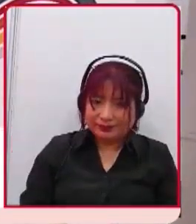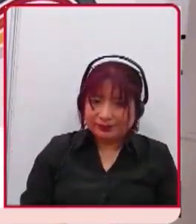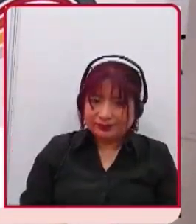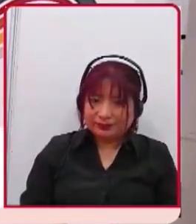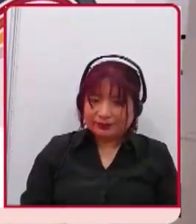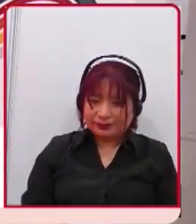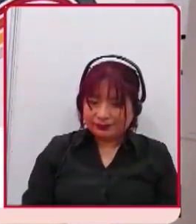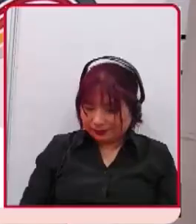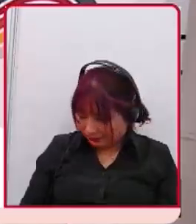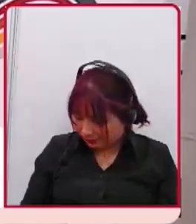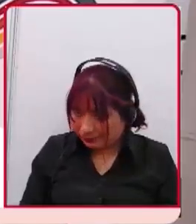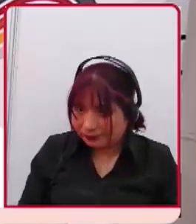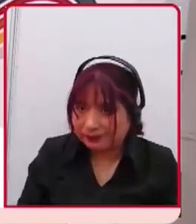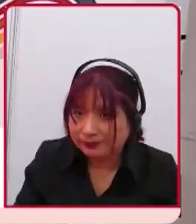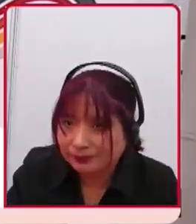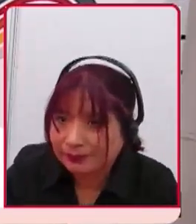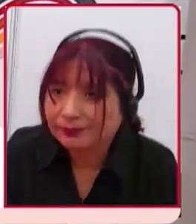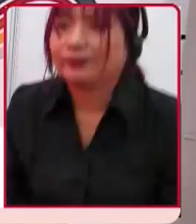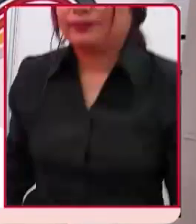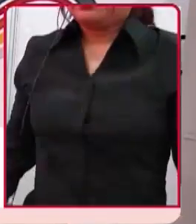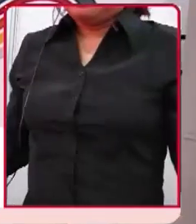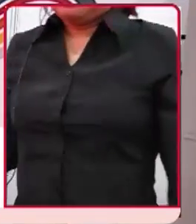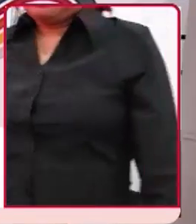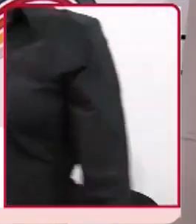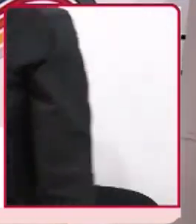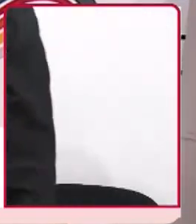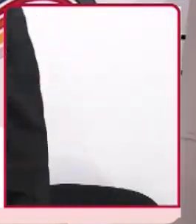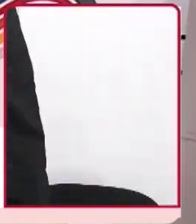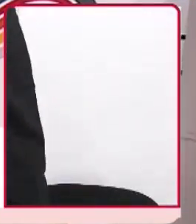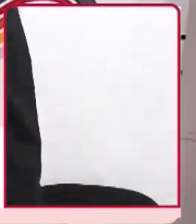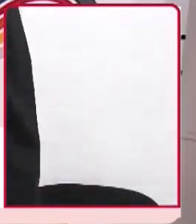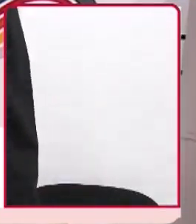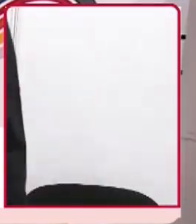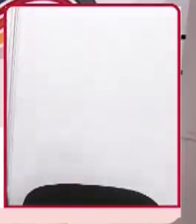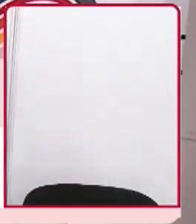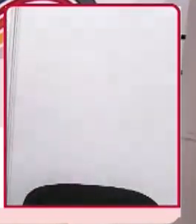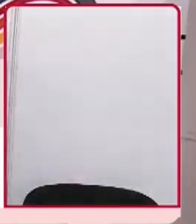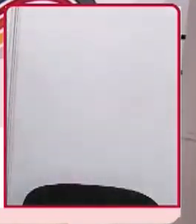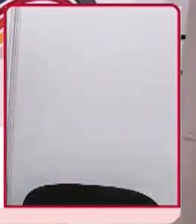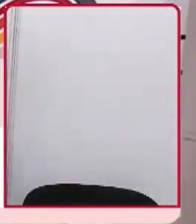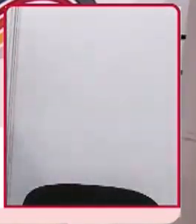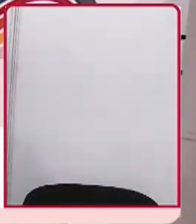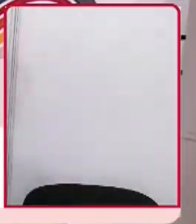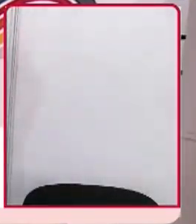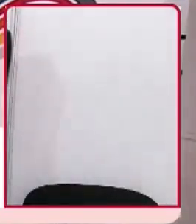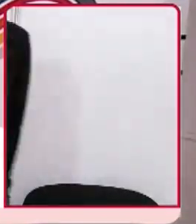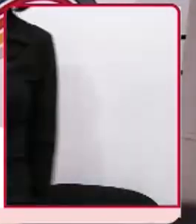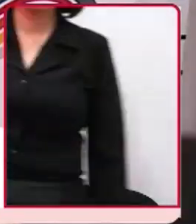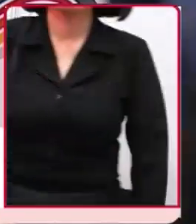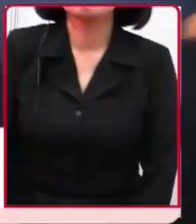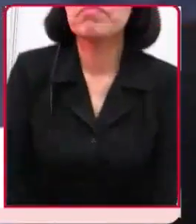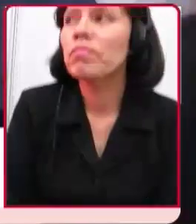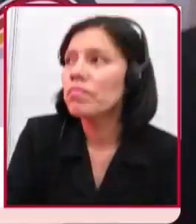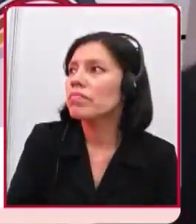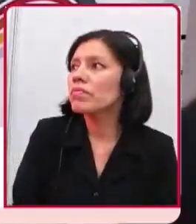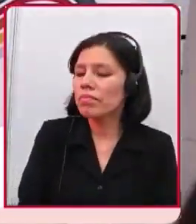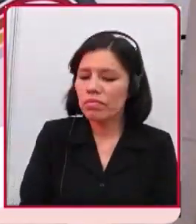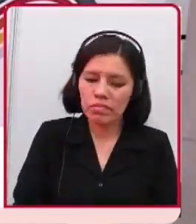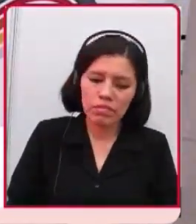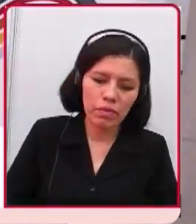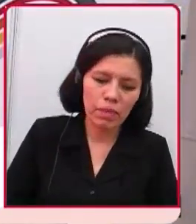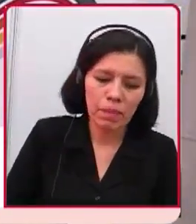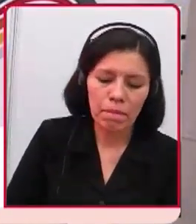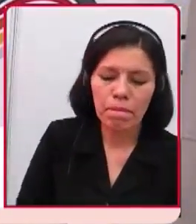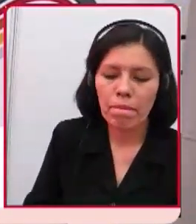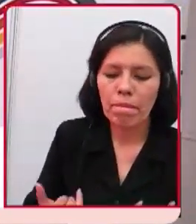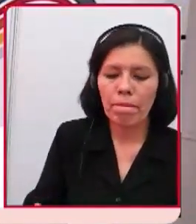Bien, a continuación invitamos a Ángel Flores con el tema Implementación de sistema experto de expresadores de relieves utilizando análisis